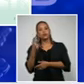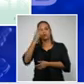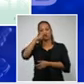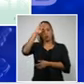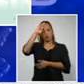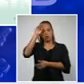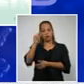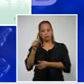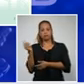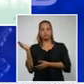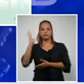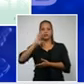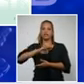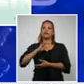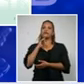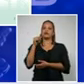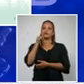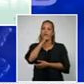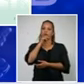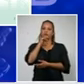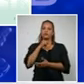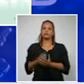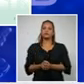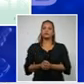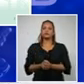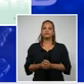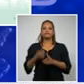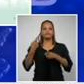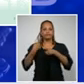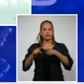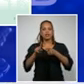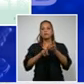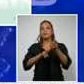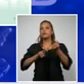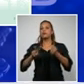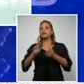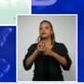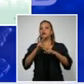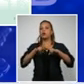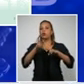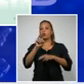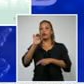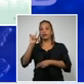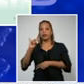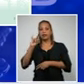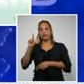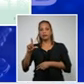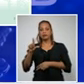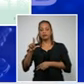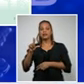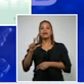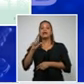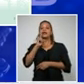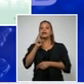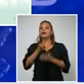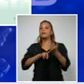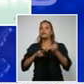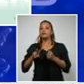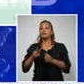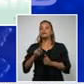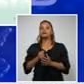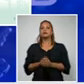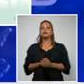Rusia. Y en la provincia de Holguín, en el municipio Urbano Nori, se diagnostica un caso